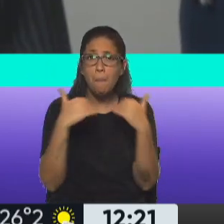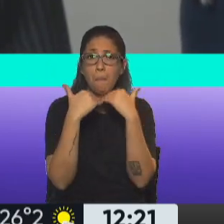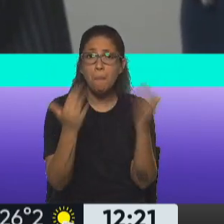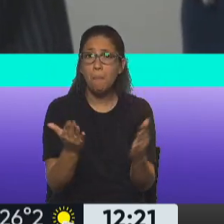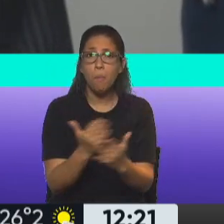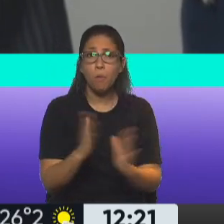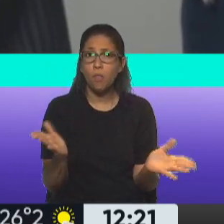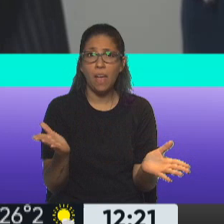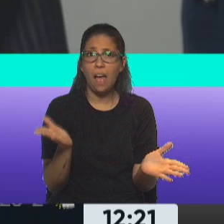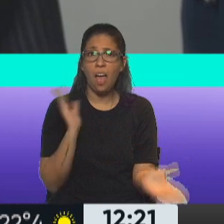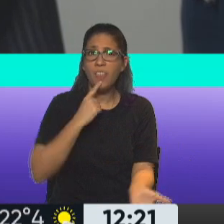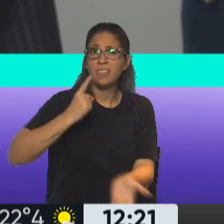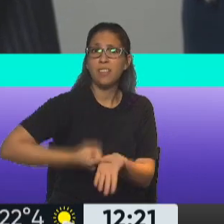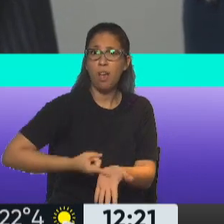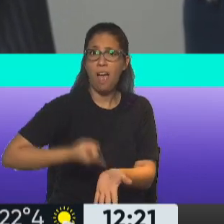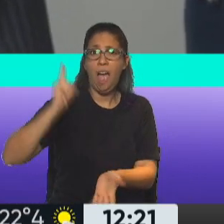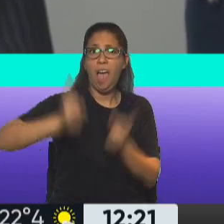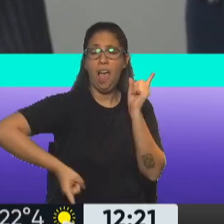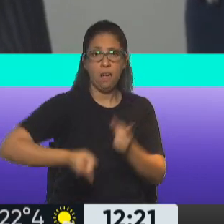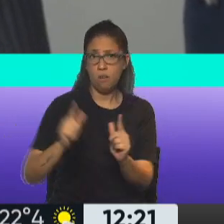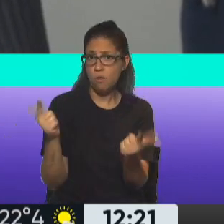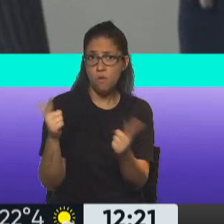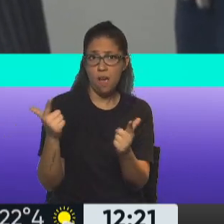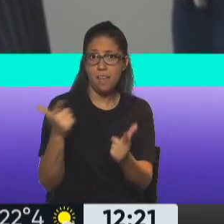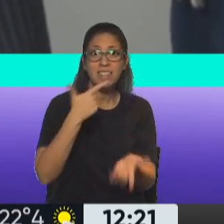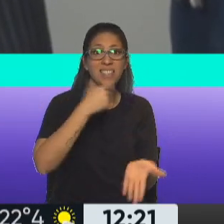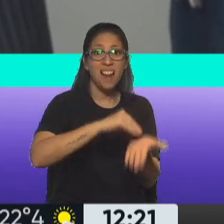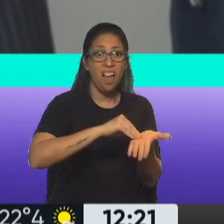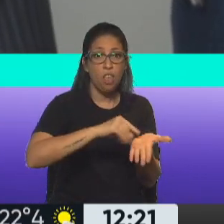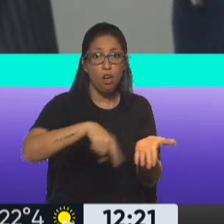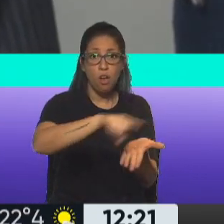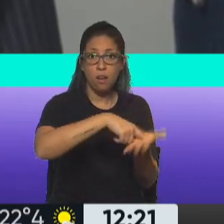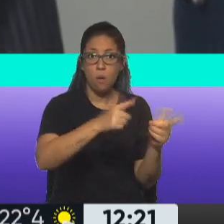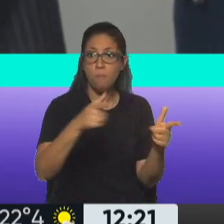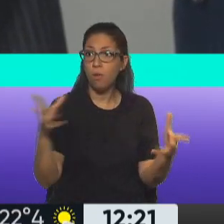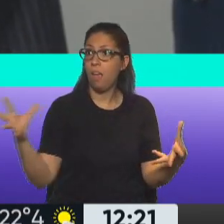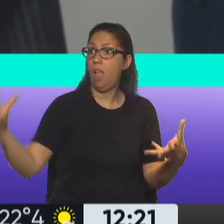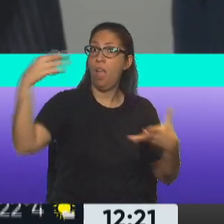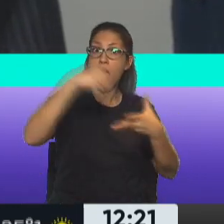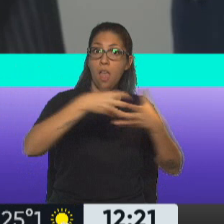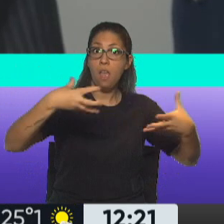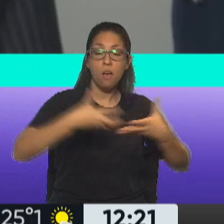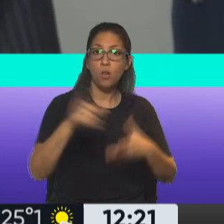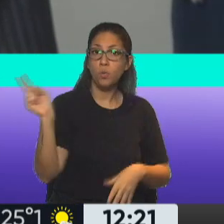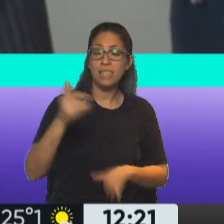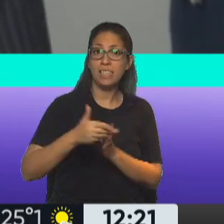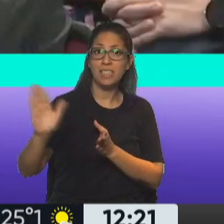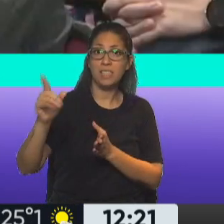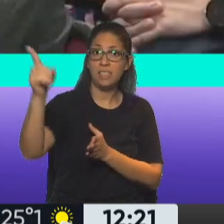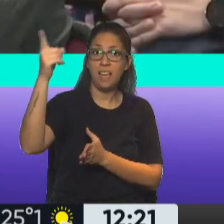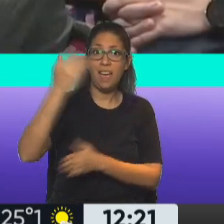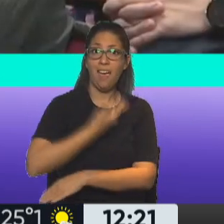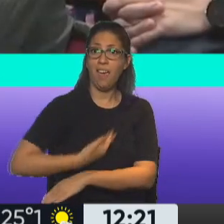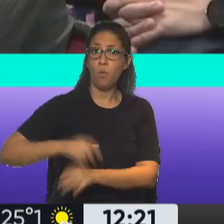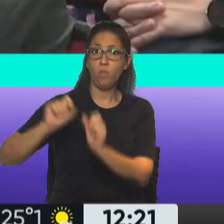tiene facultad para decirnos a los senadores y senadoras, porque no es parte de este cuerpo, es parte del Poder